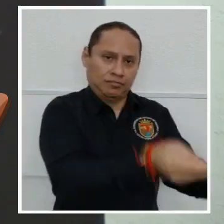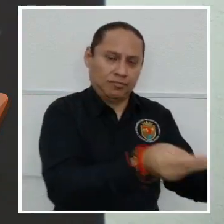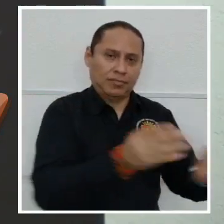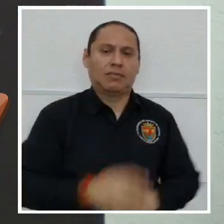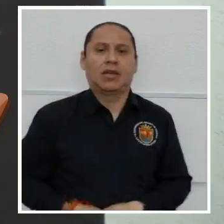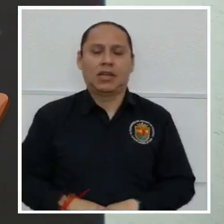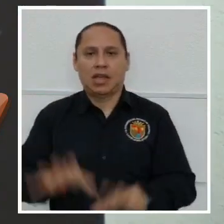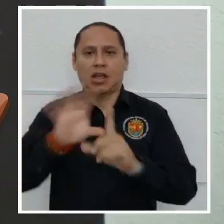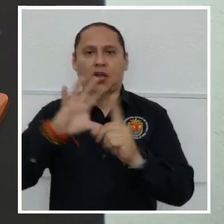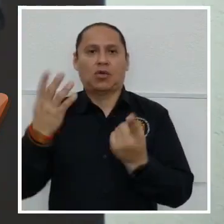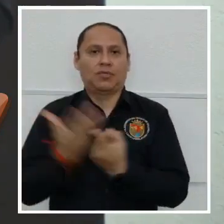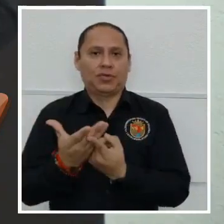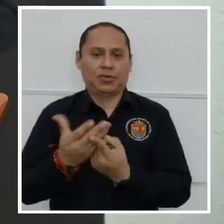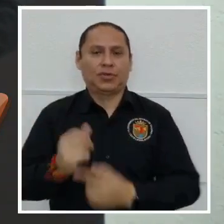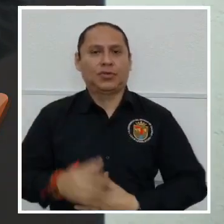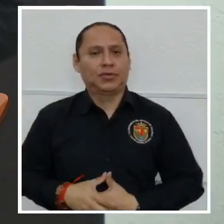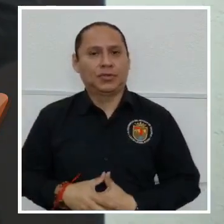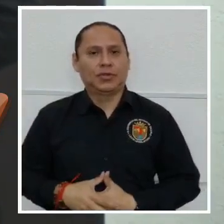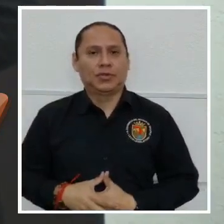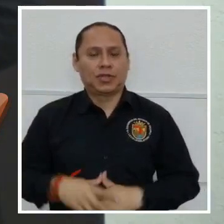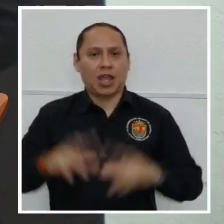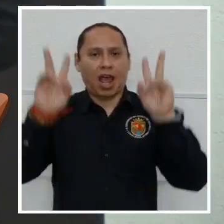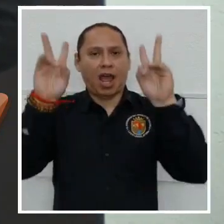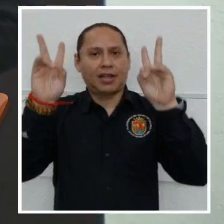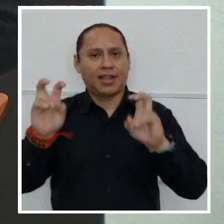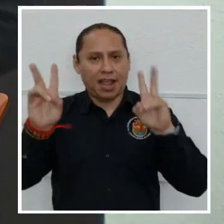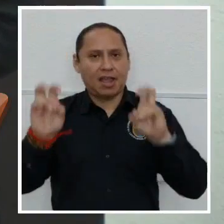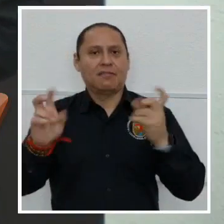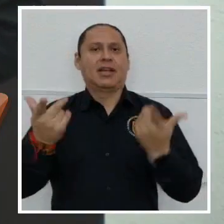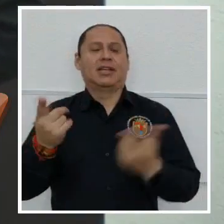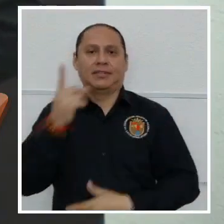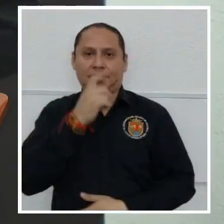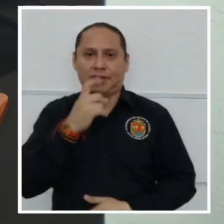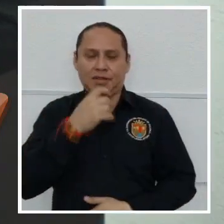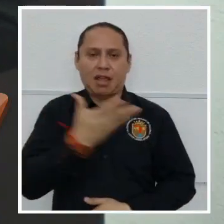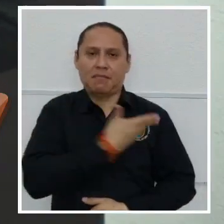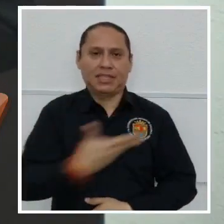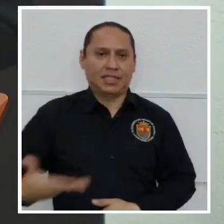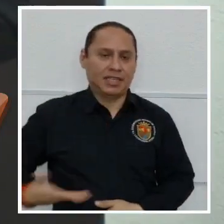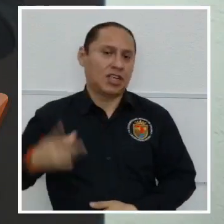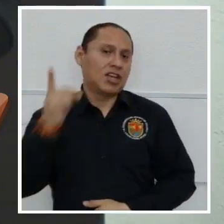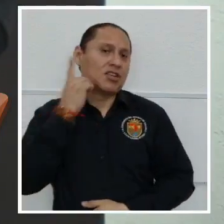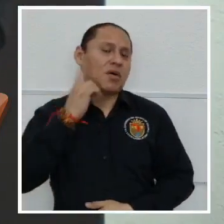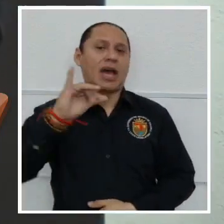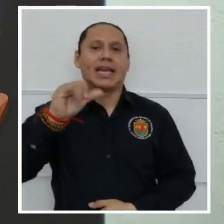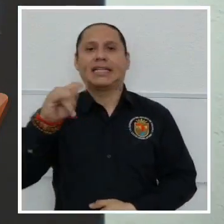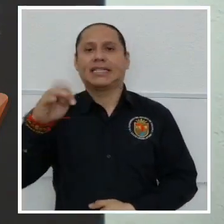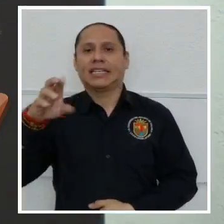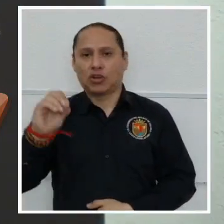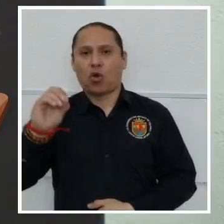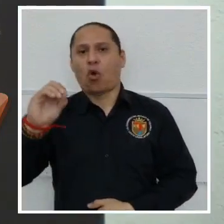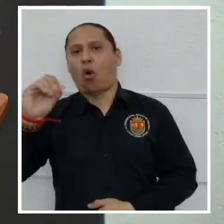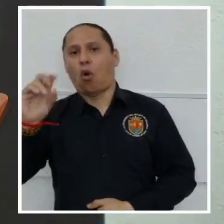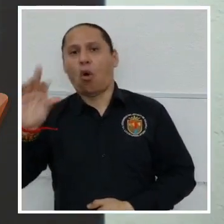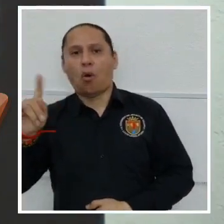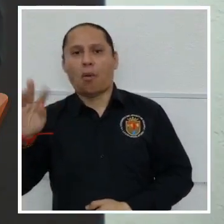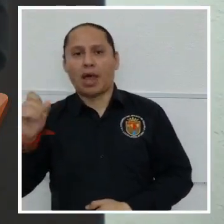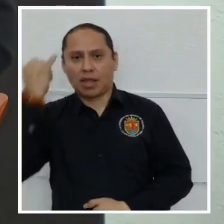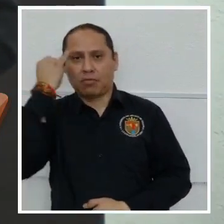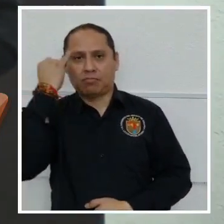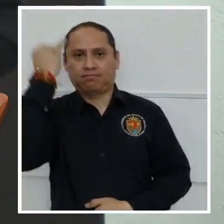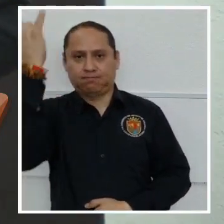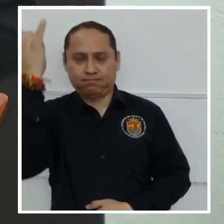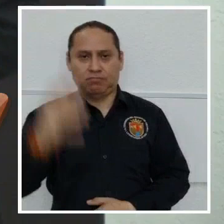comisión de eh asuntos hidráulicos que preside el señor diputado Isidro bando esta iniciativa